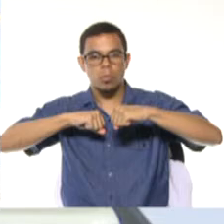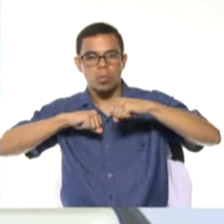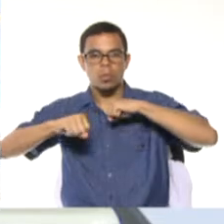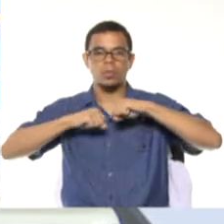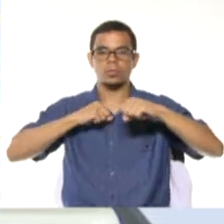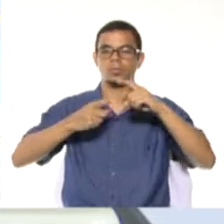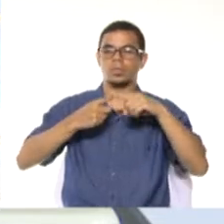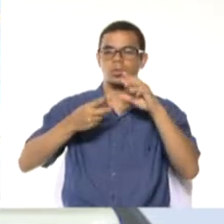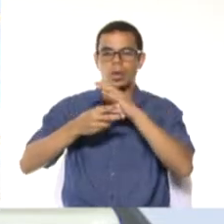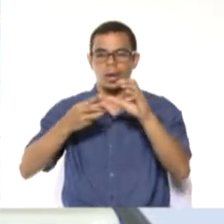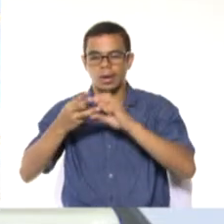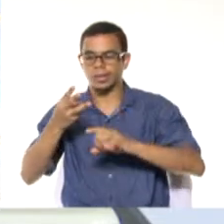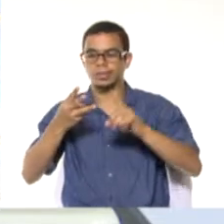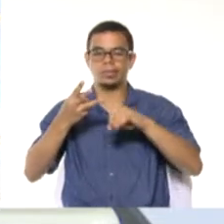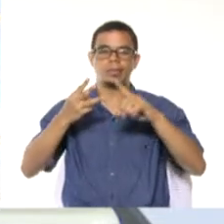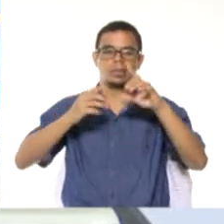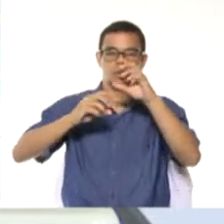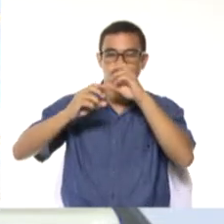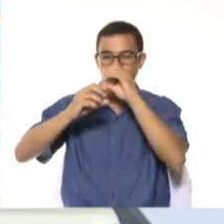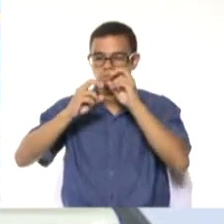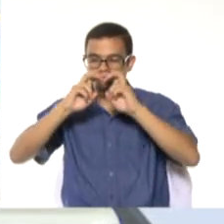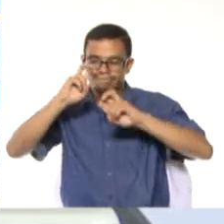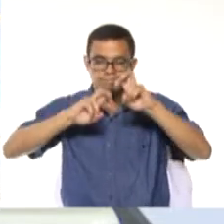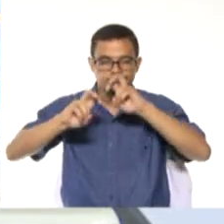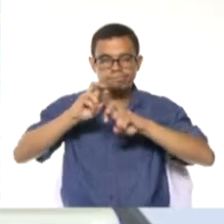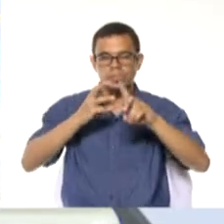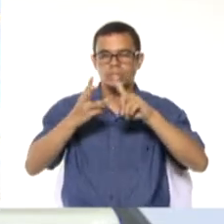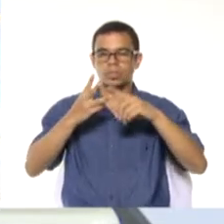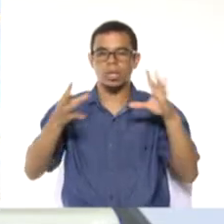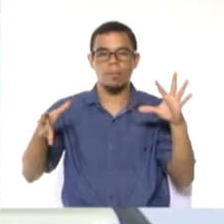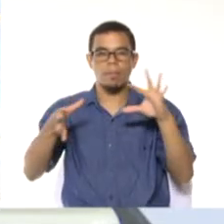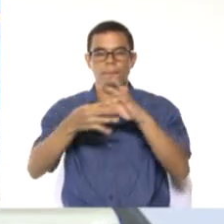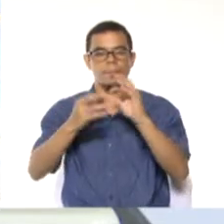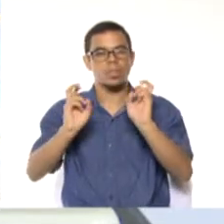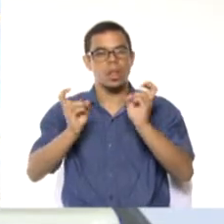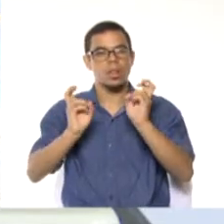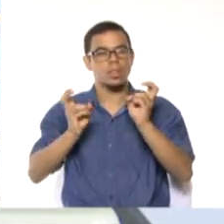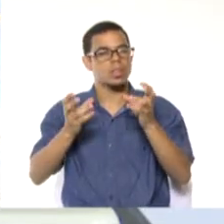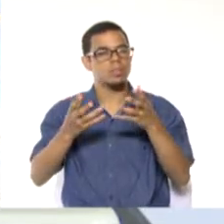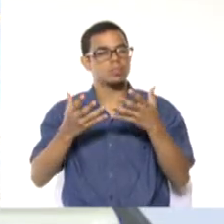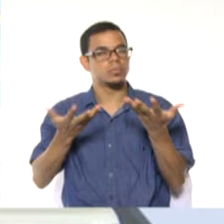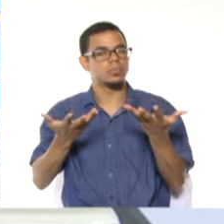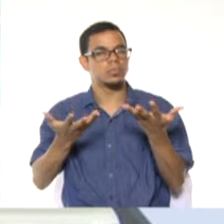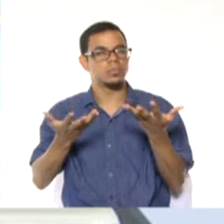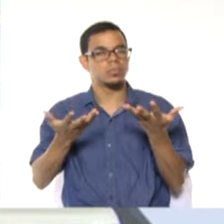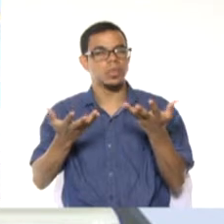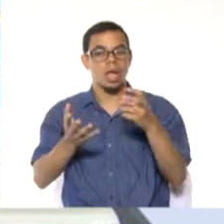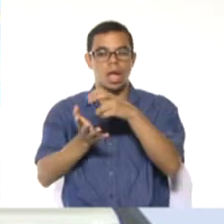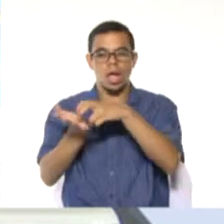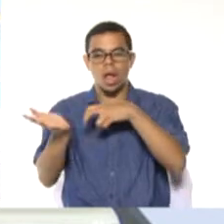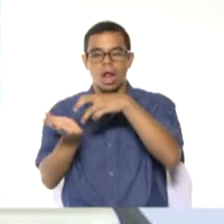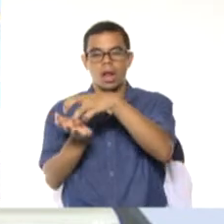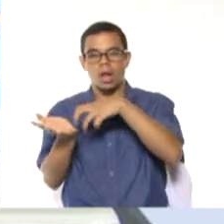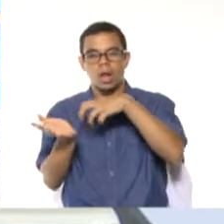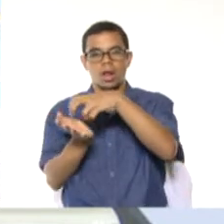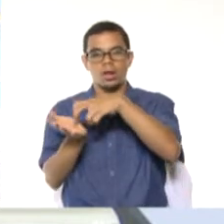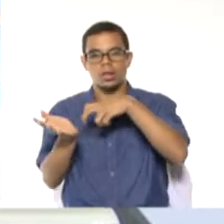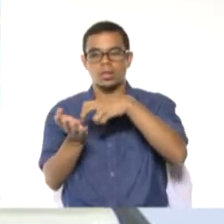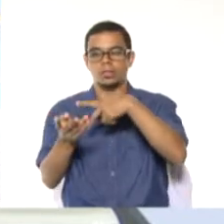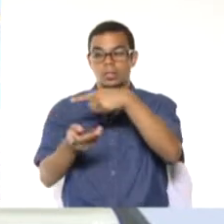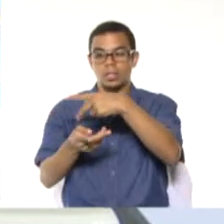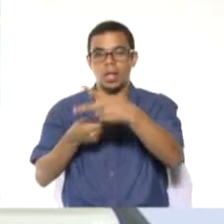sus aplicaciones, estudios, pero esta vez aplicado a nuestro tema generador que es la agricultura como